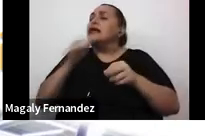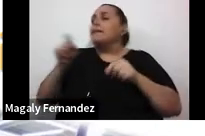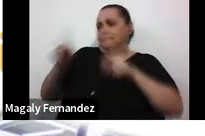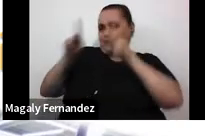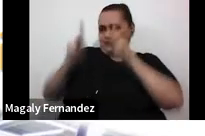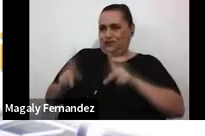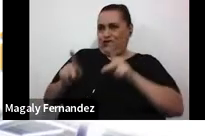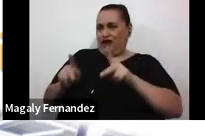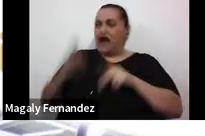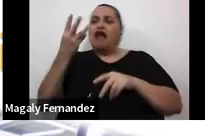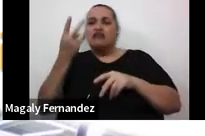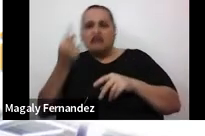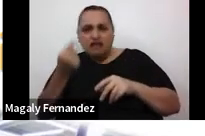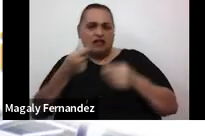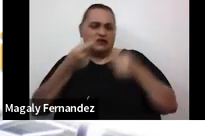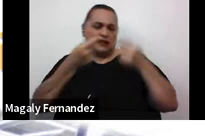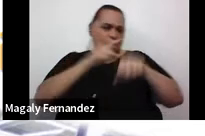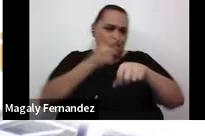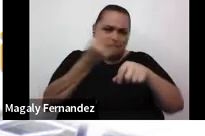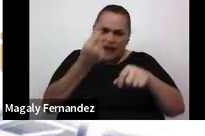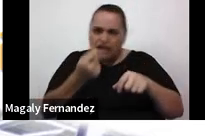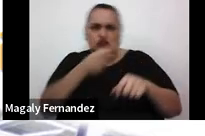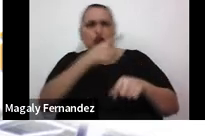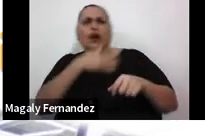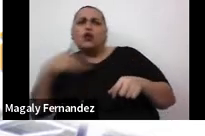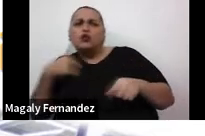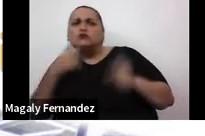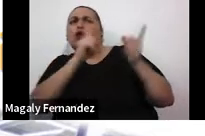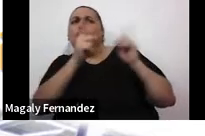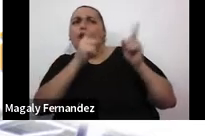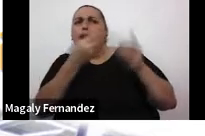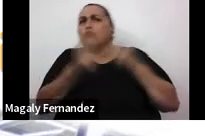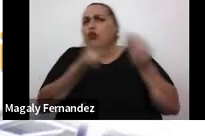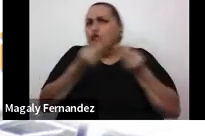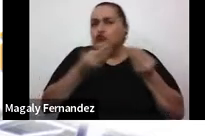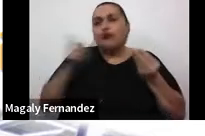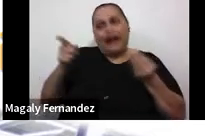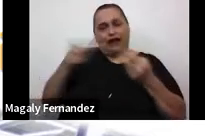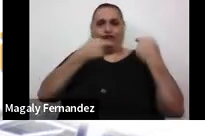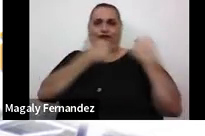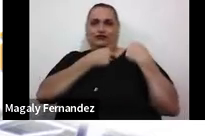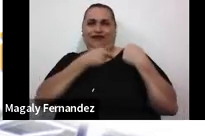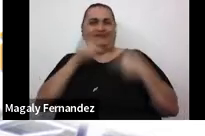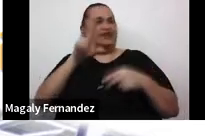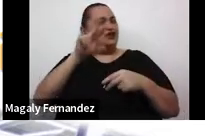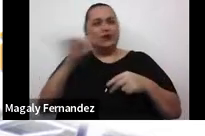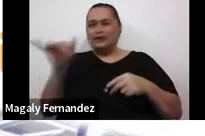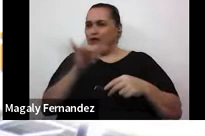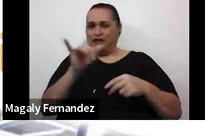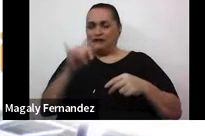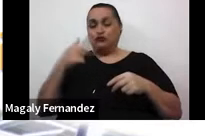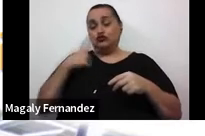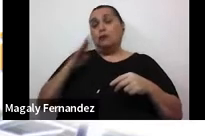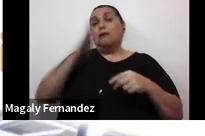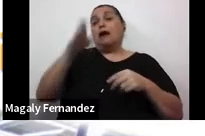cantidades precios cuál le conviene más cuál le gusta más de de los productos etcétera que no es lo mismo si llegamos al súper